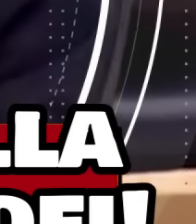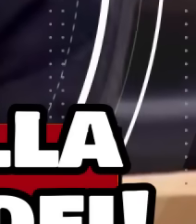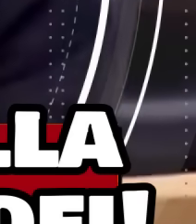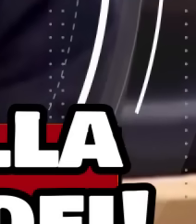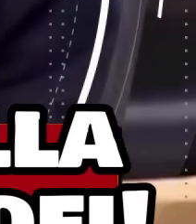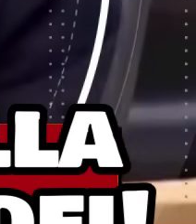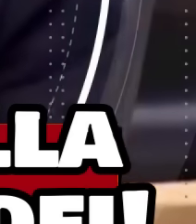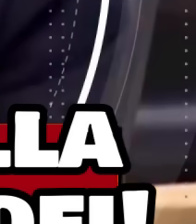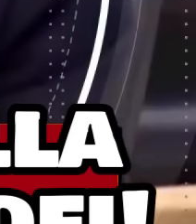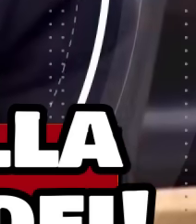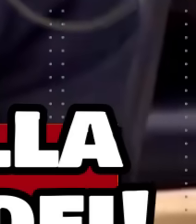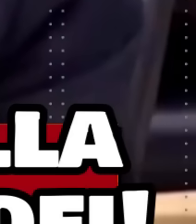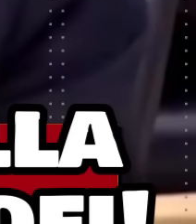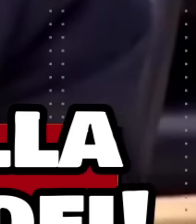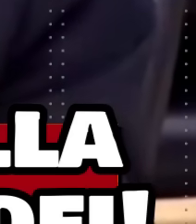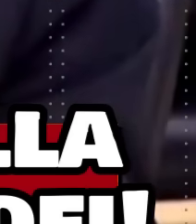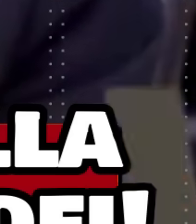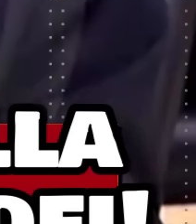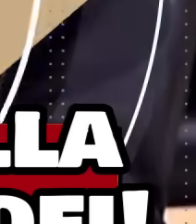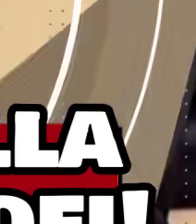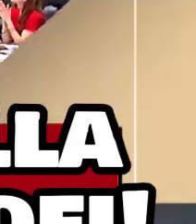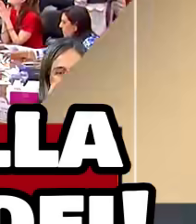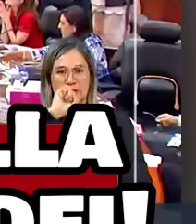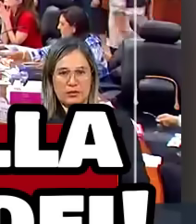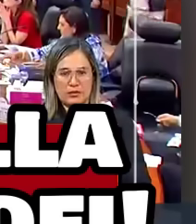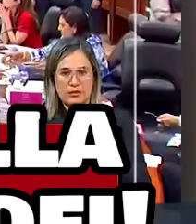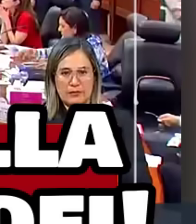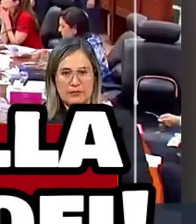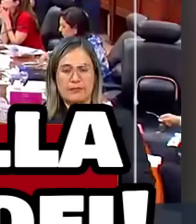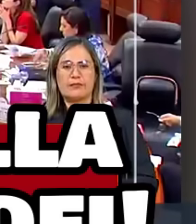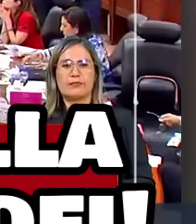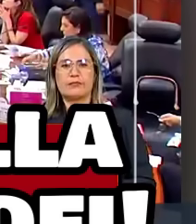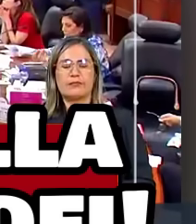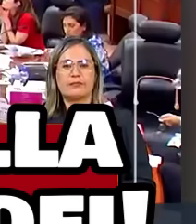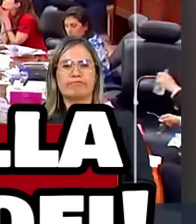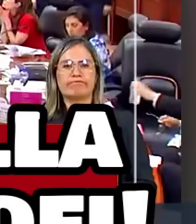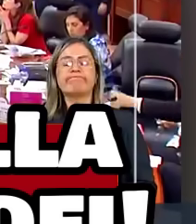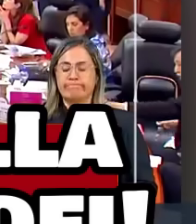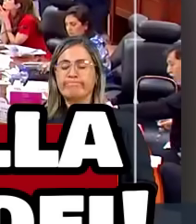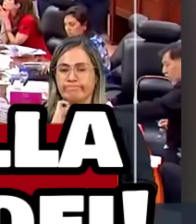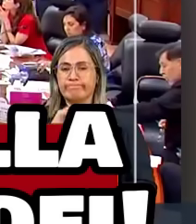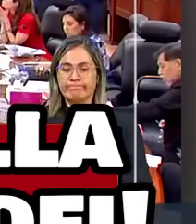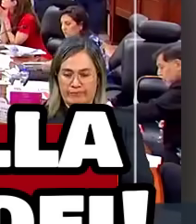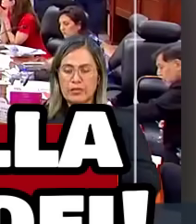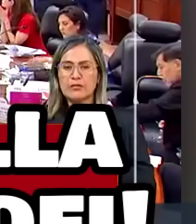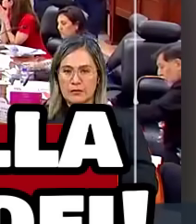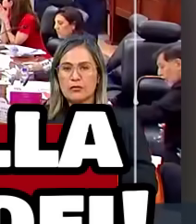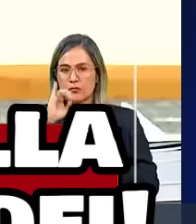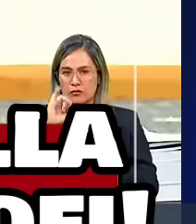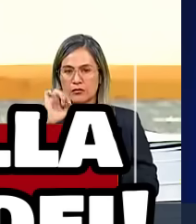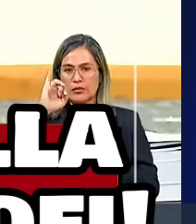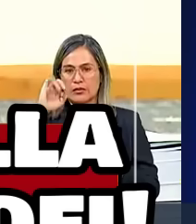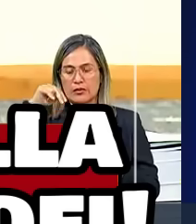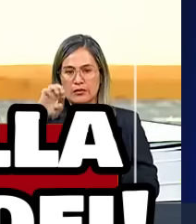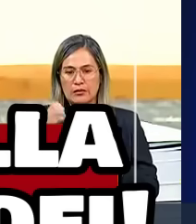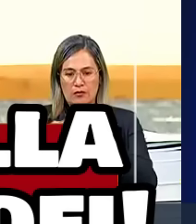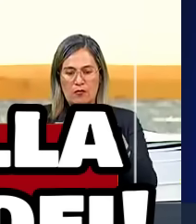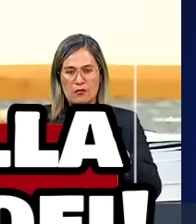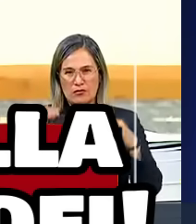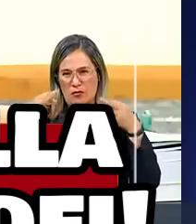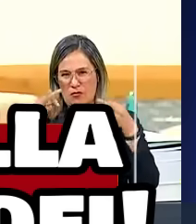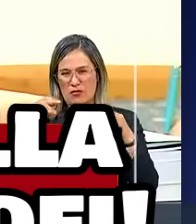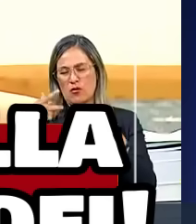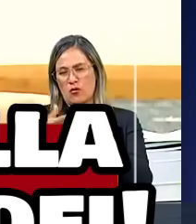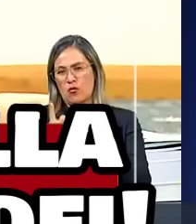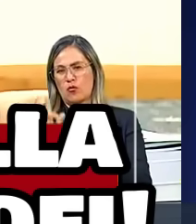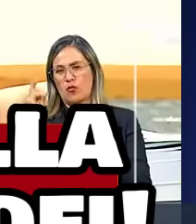patrón, el narco ampón Claudio X. González. Ha sido realmente recibido en este instituto este oficio asignado por el Partido Acción